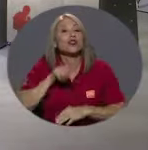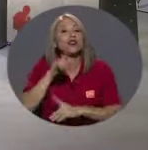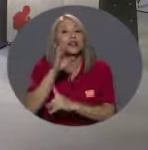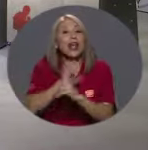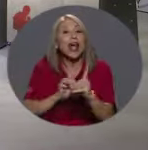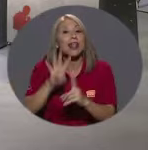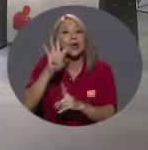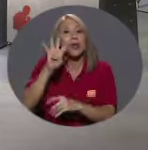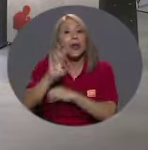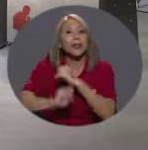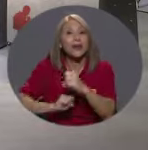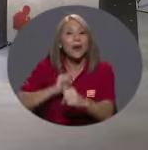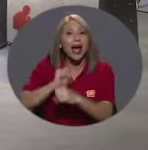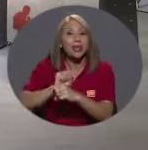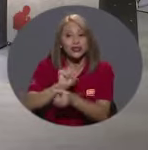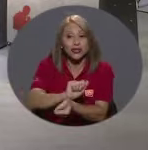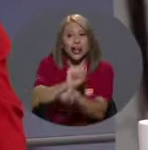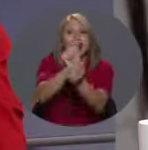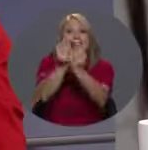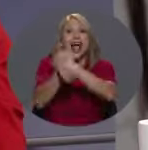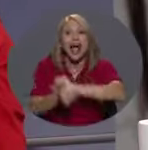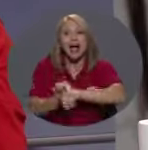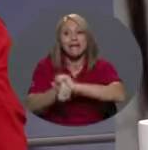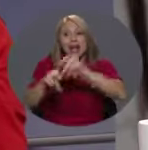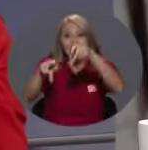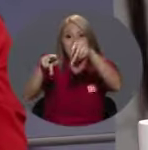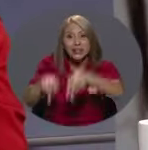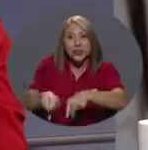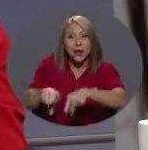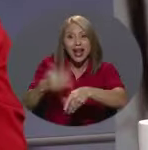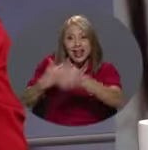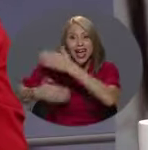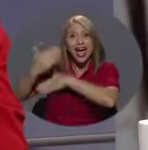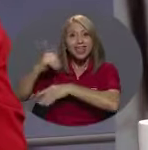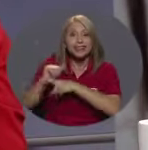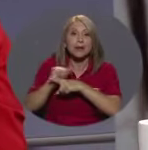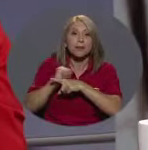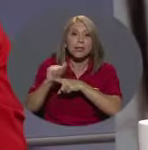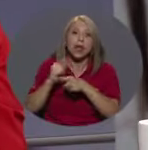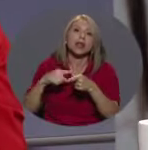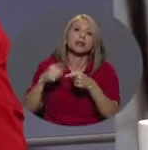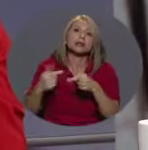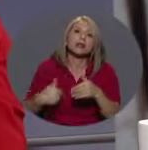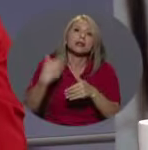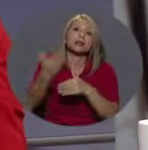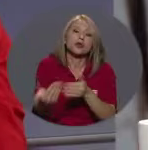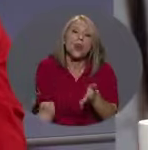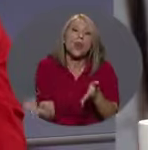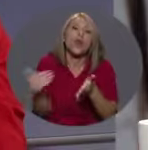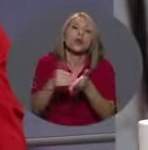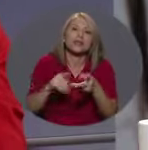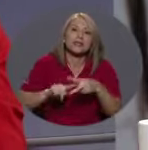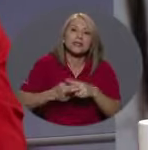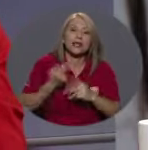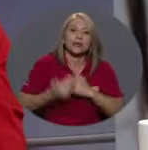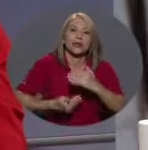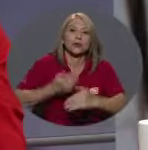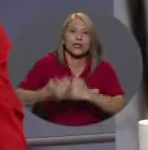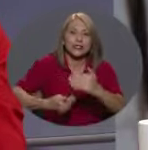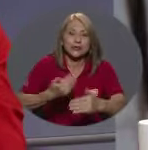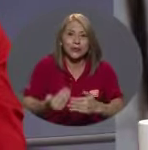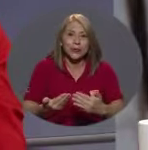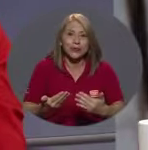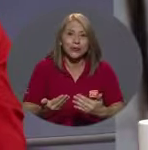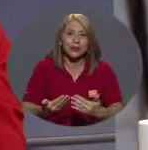fue capacitada, ¿verdad?, durante 4 años, pues entonces hay que volver a empezar, ¿verdad?, ese proceso. Entonces, es ahí también donde